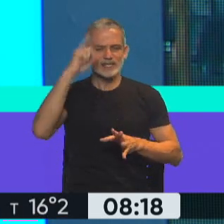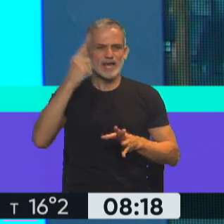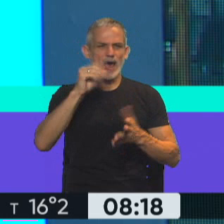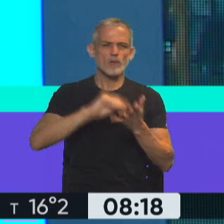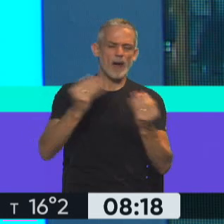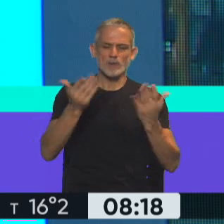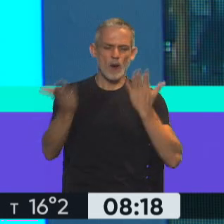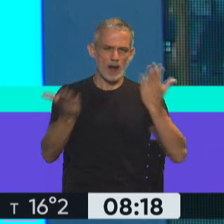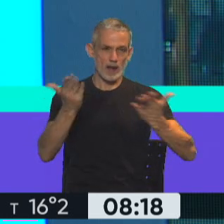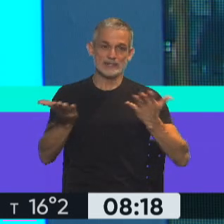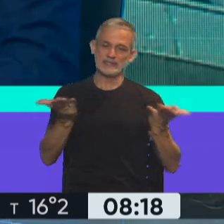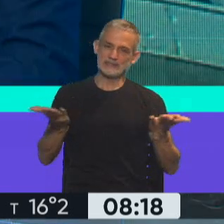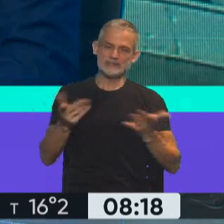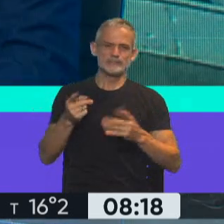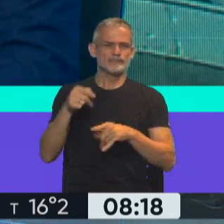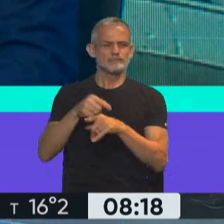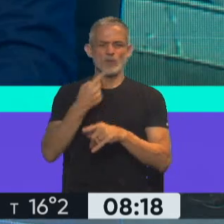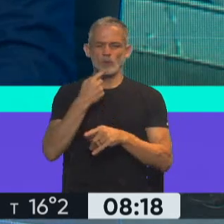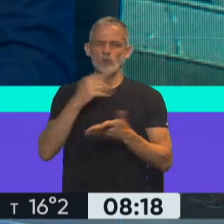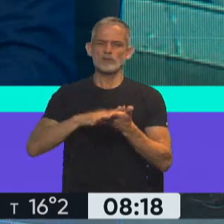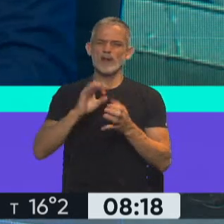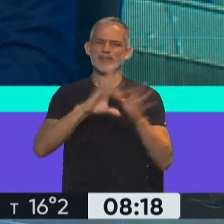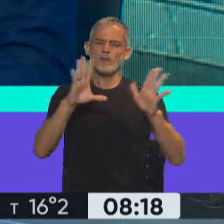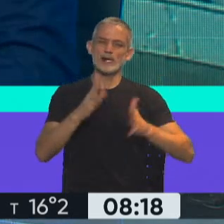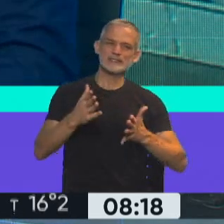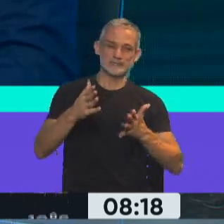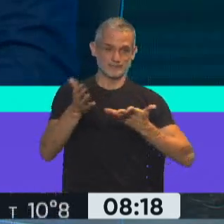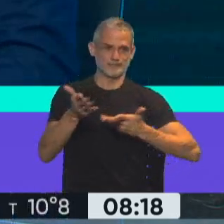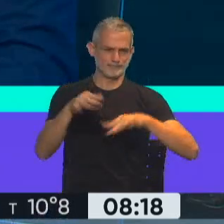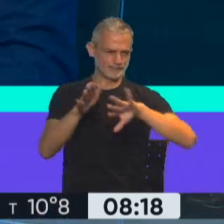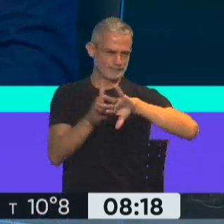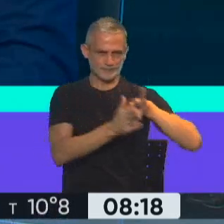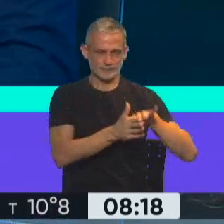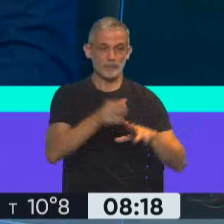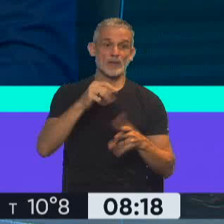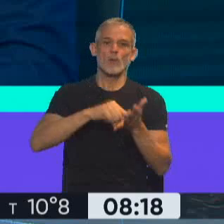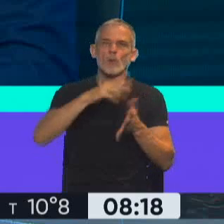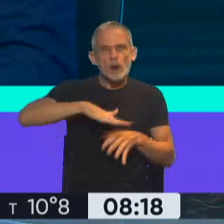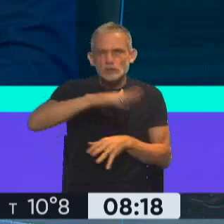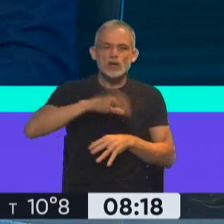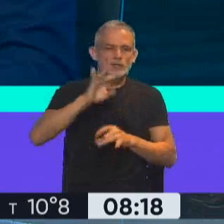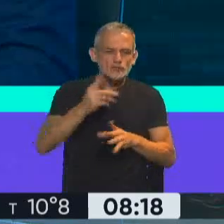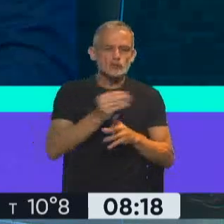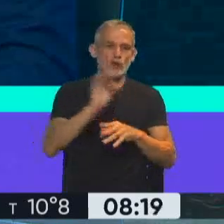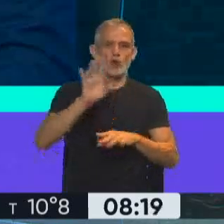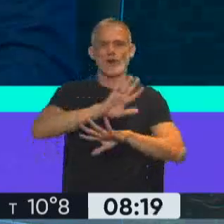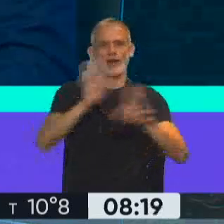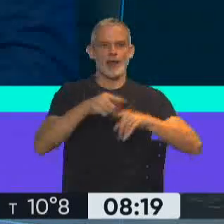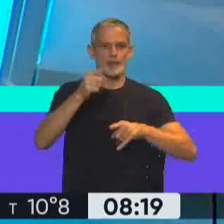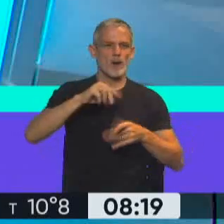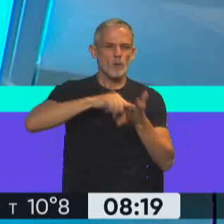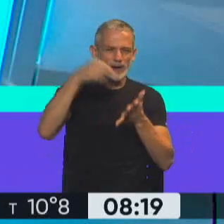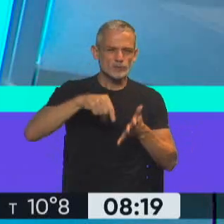preocupa mucho que estos sectores cuestionan la democracia. Ahora, Nahuel, para salir un poco del ambacentrismo, ¿no? Porque analizamos a Milei, es un fenómeno en la ciudad de